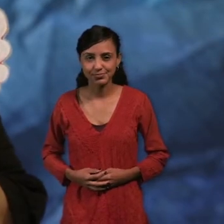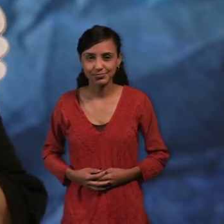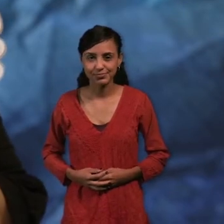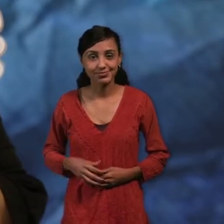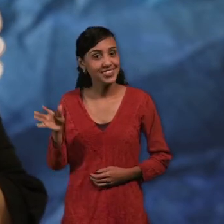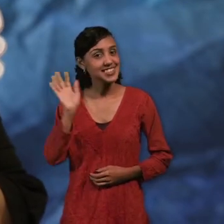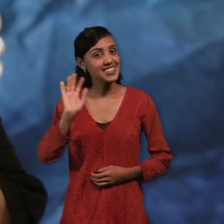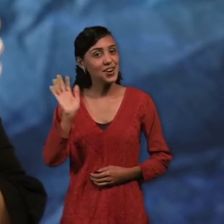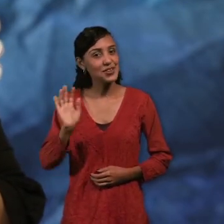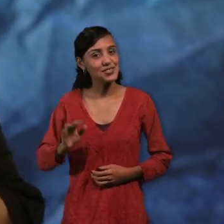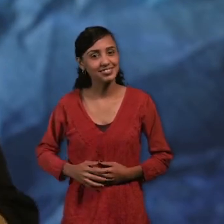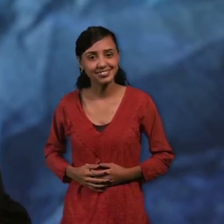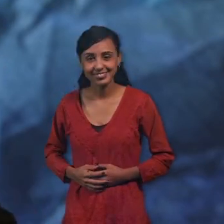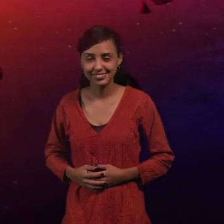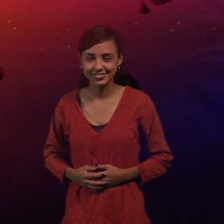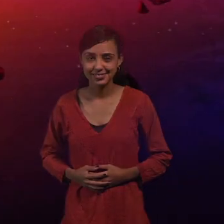Chao.